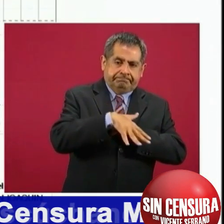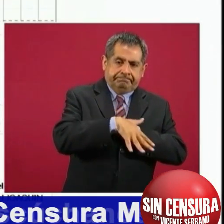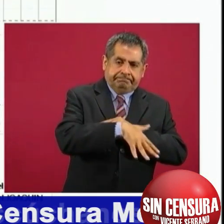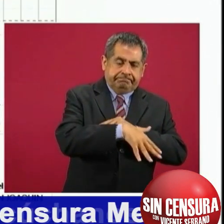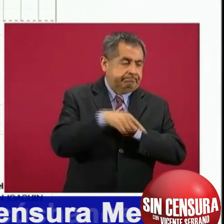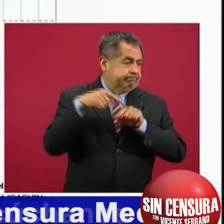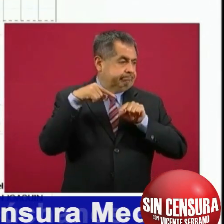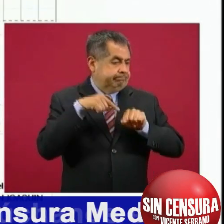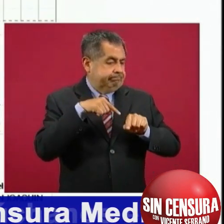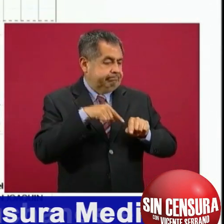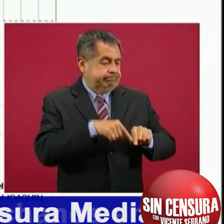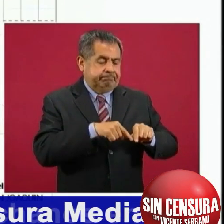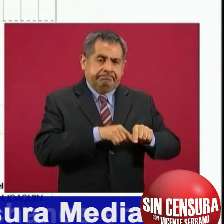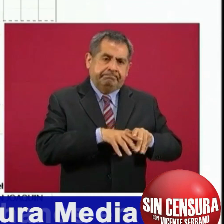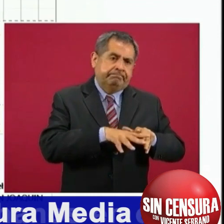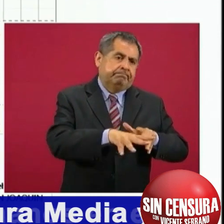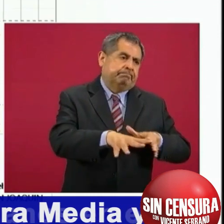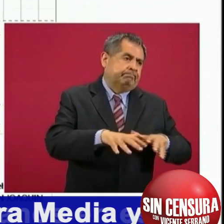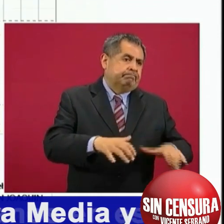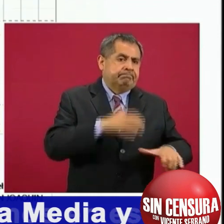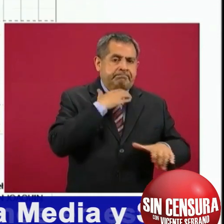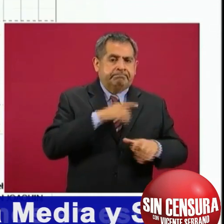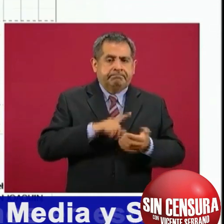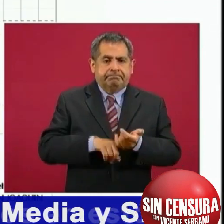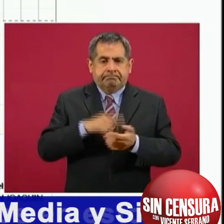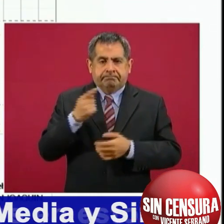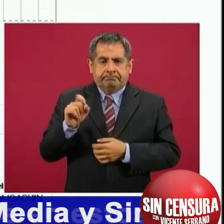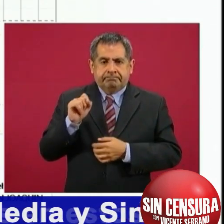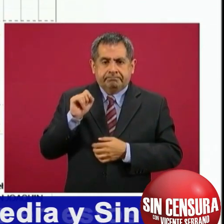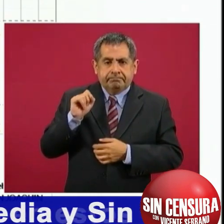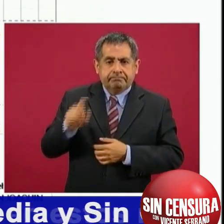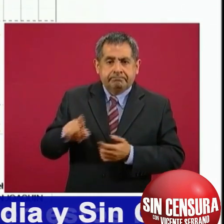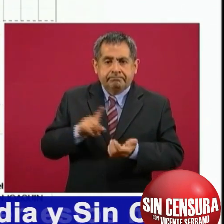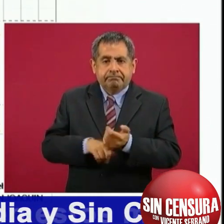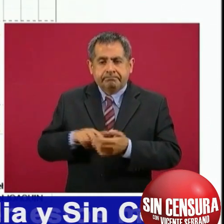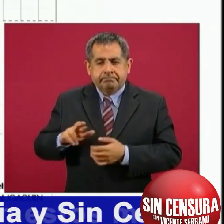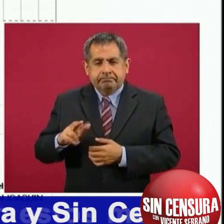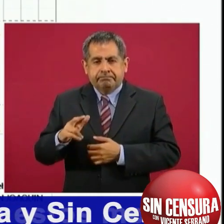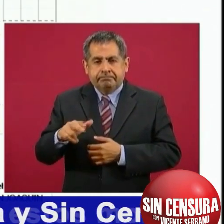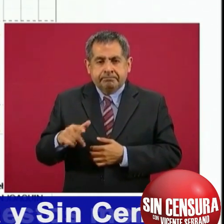Ese es el Grijalva, va hacia abajo, más que tarda